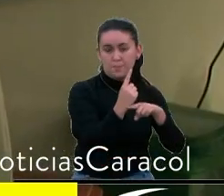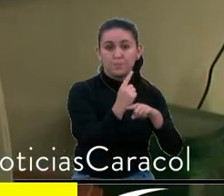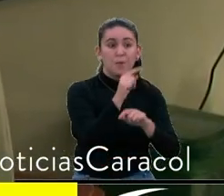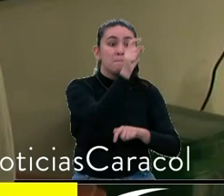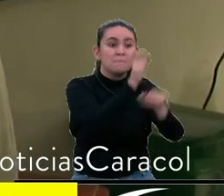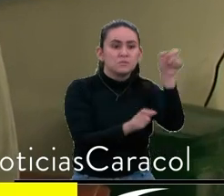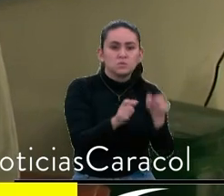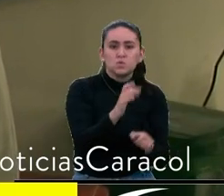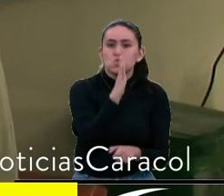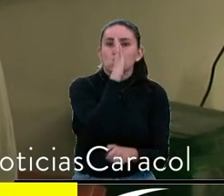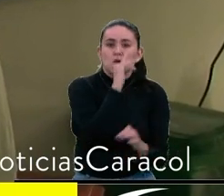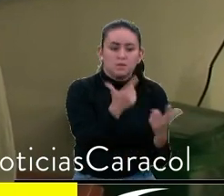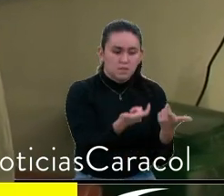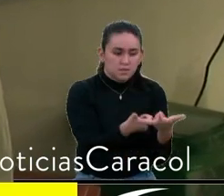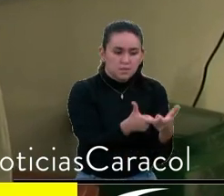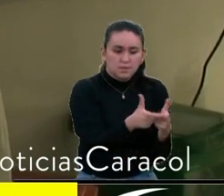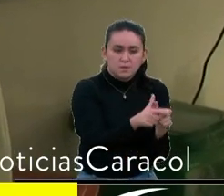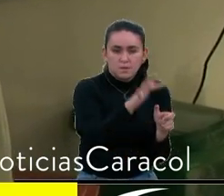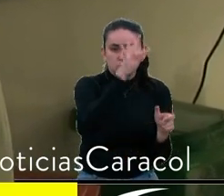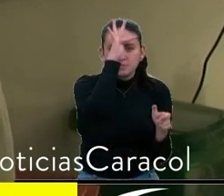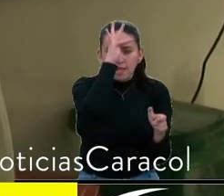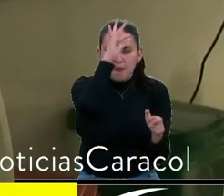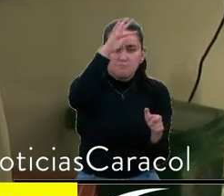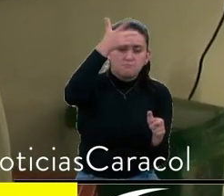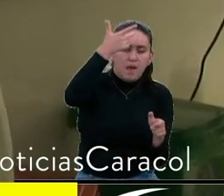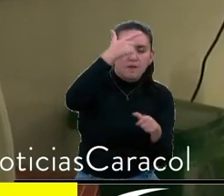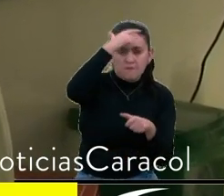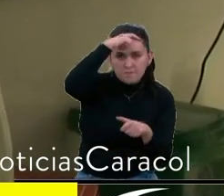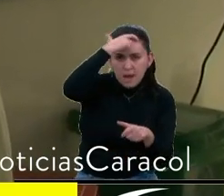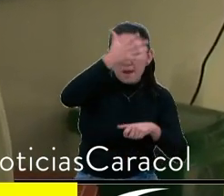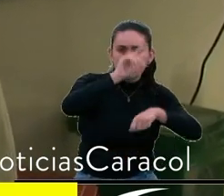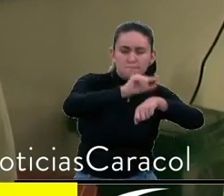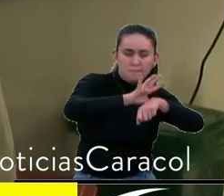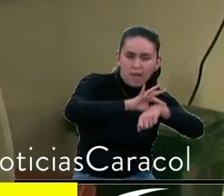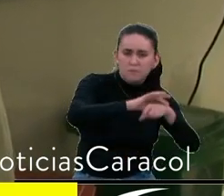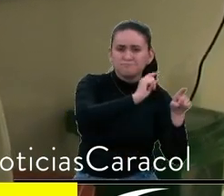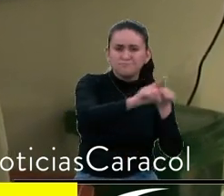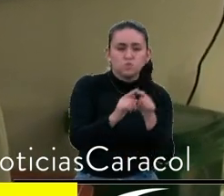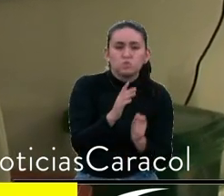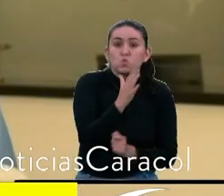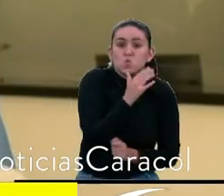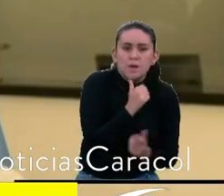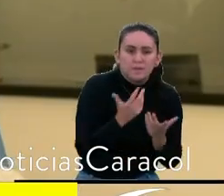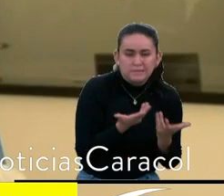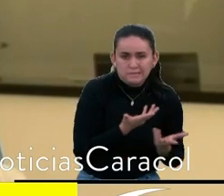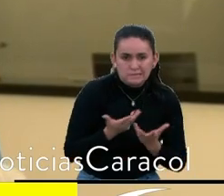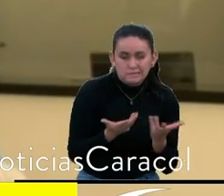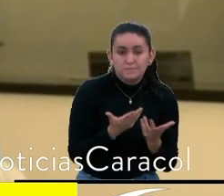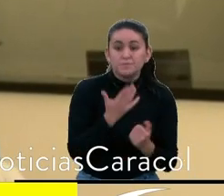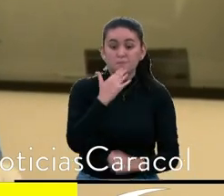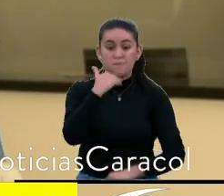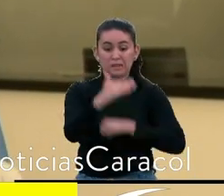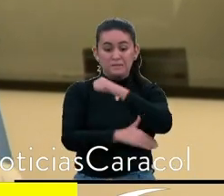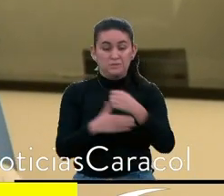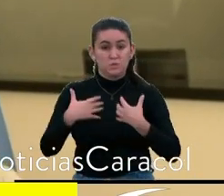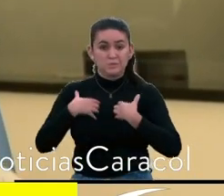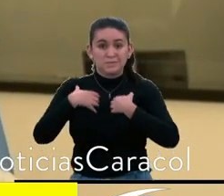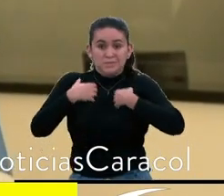médico escasea por estos días. Los equipos de cuidado intensivo llegarían desde Ministerio de